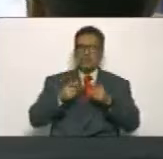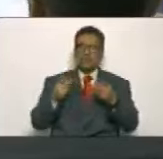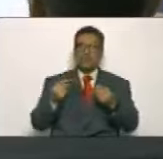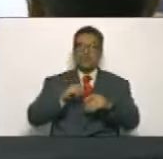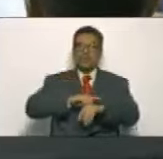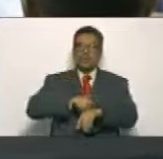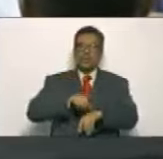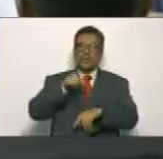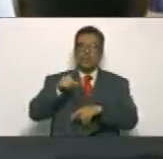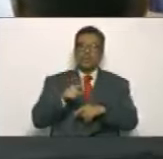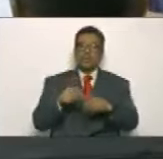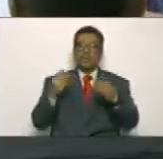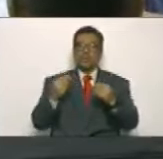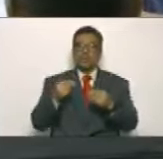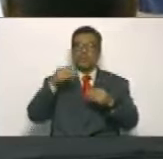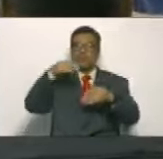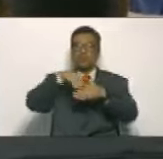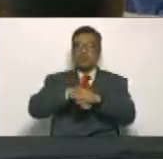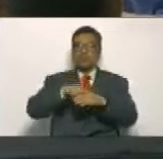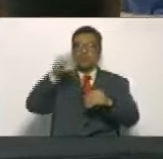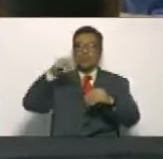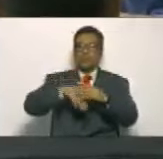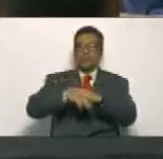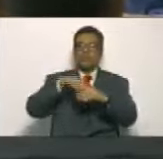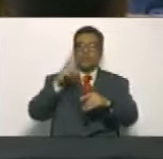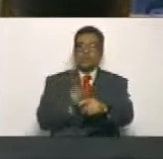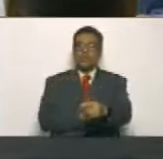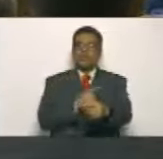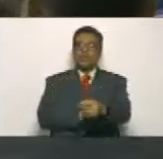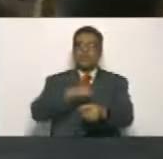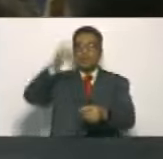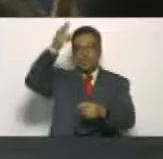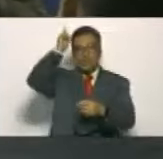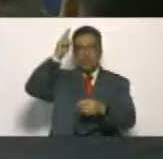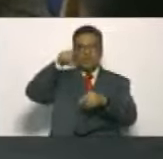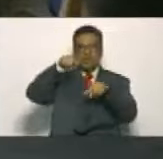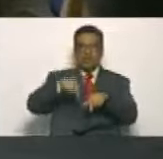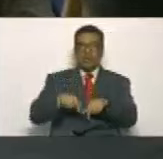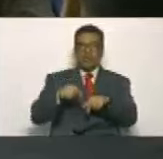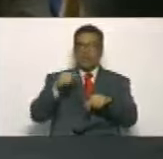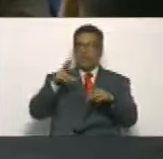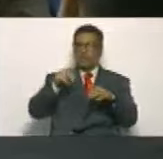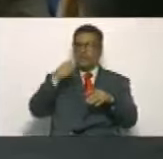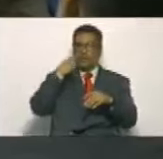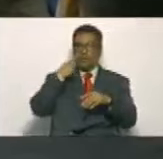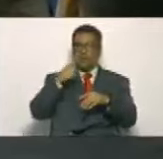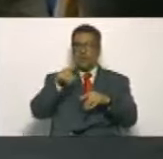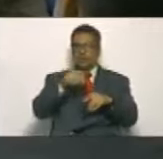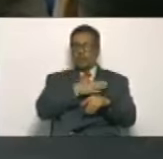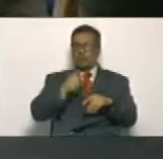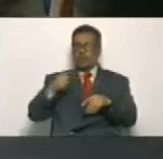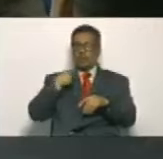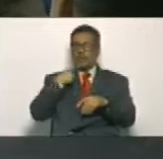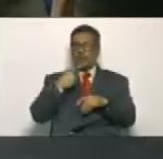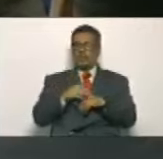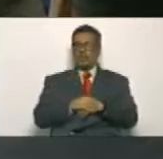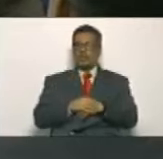tiempo y estando las fotocopias que me piden los hermanos indígenas, que ya no se ve. Pero yo quiero